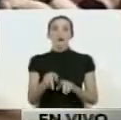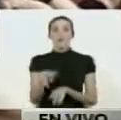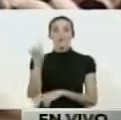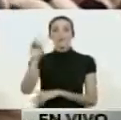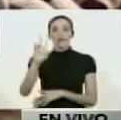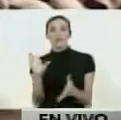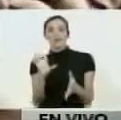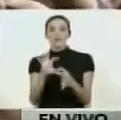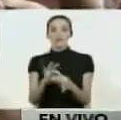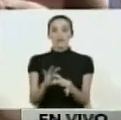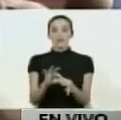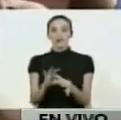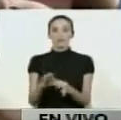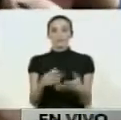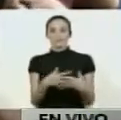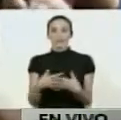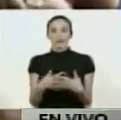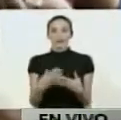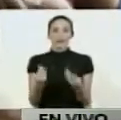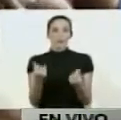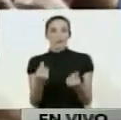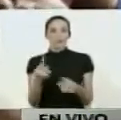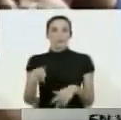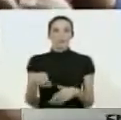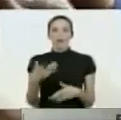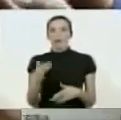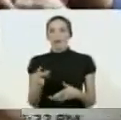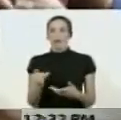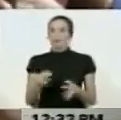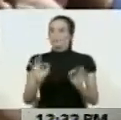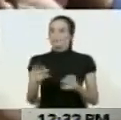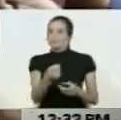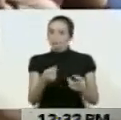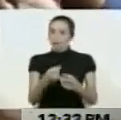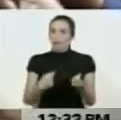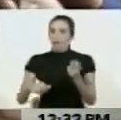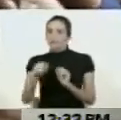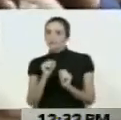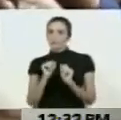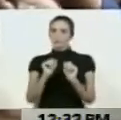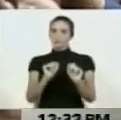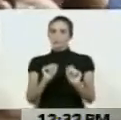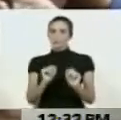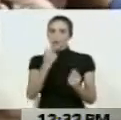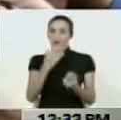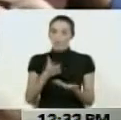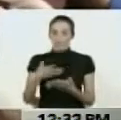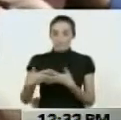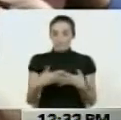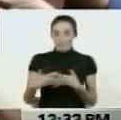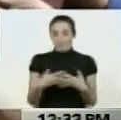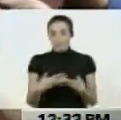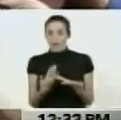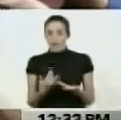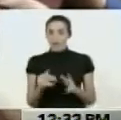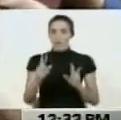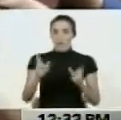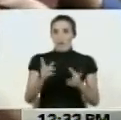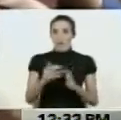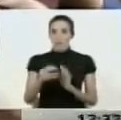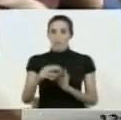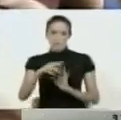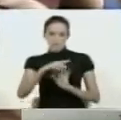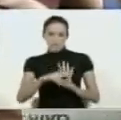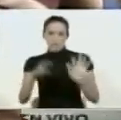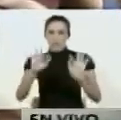articulados con guerras económicas, buscando precisamente frenar a través de esas guerras, de esos nuevos guiones que